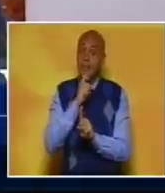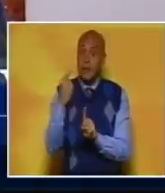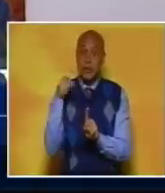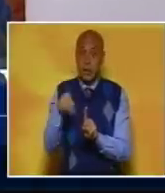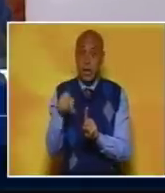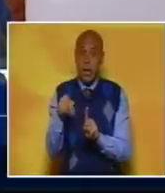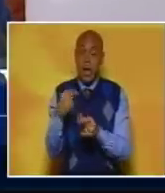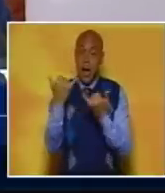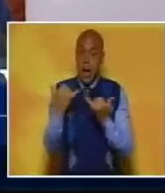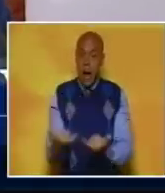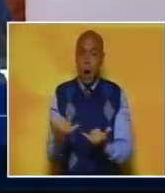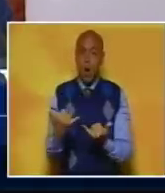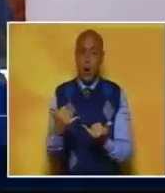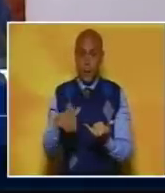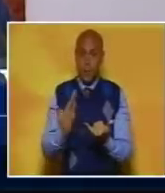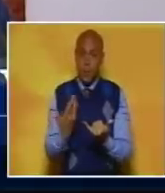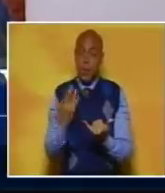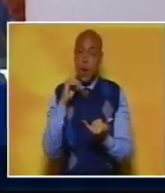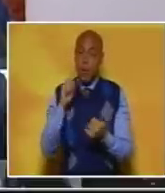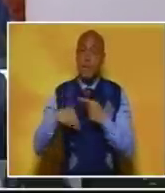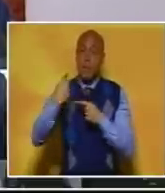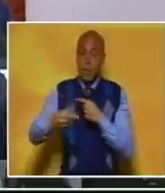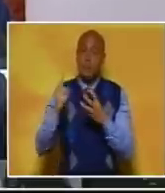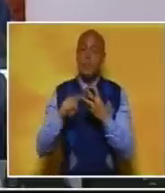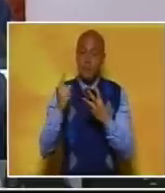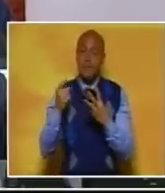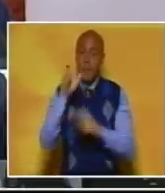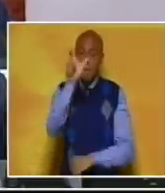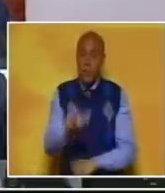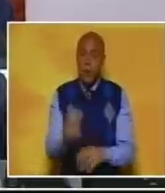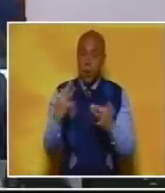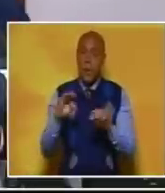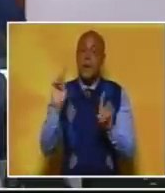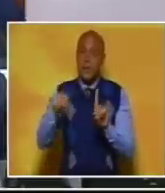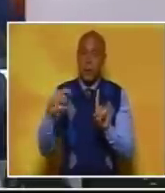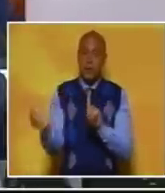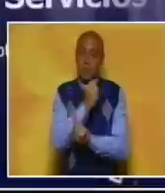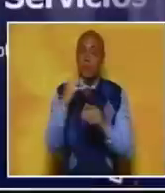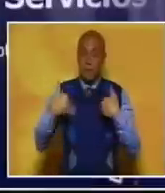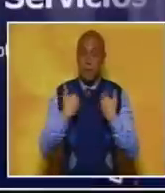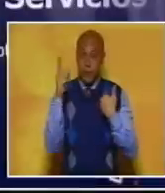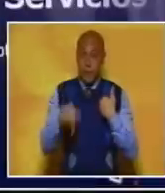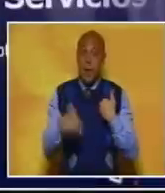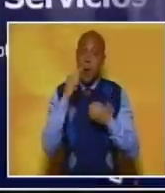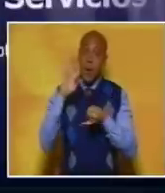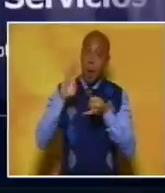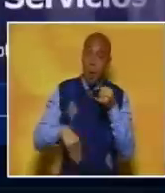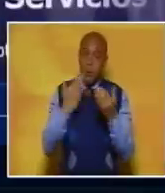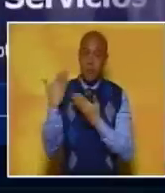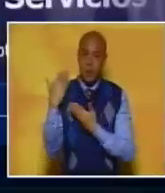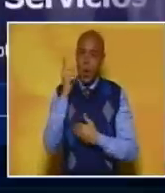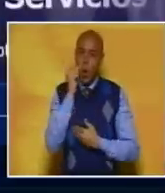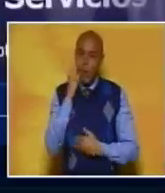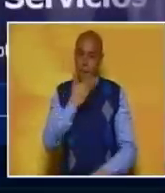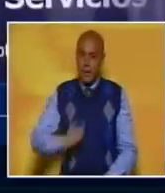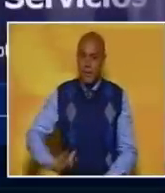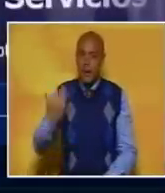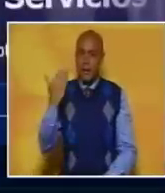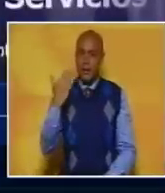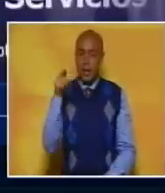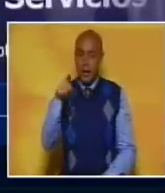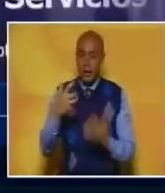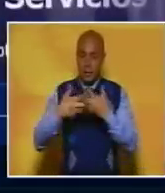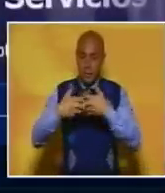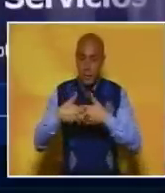no permee hacia el venezolano de a pie. Por último, el presidente de Concecomercio señaló que